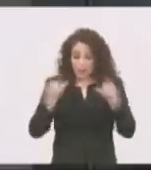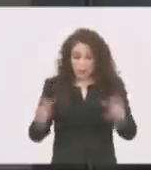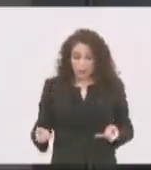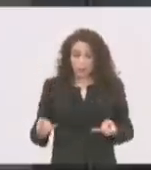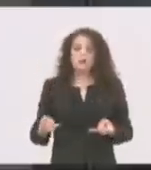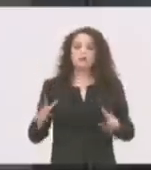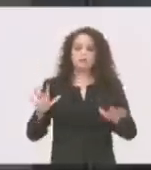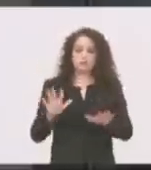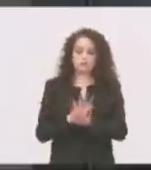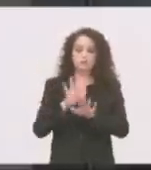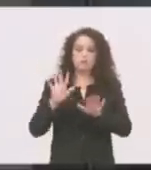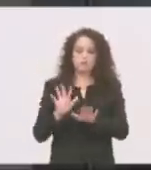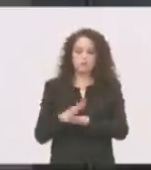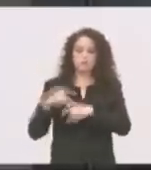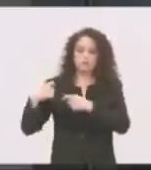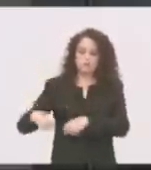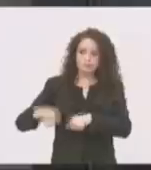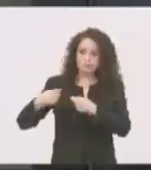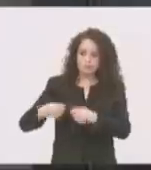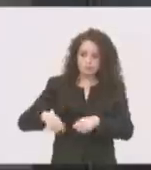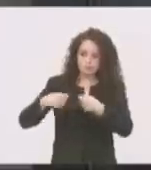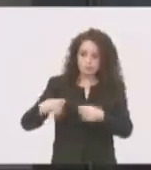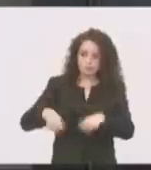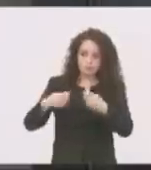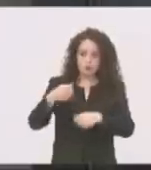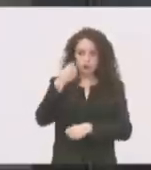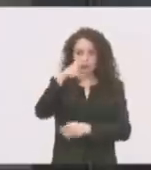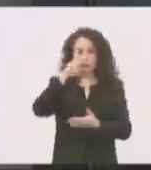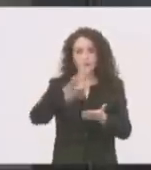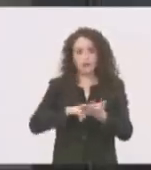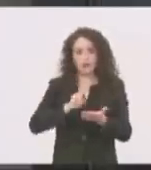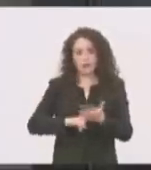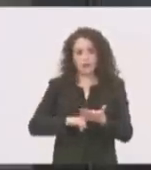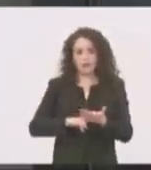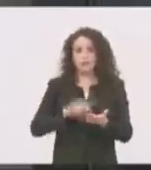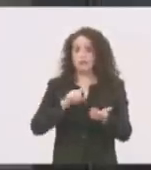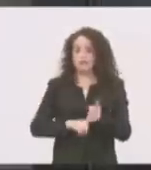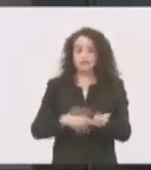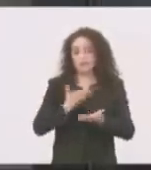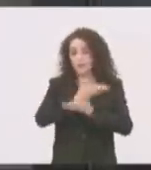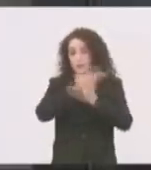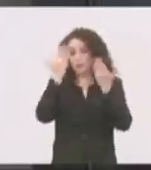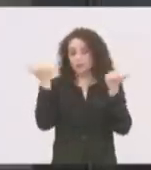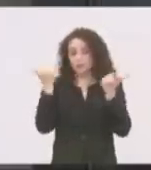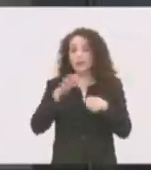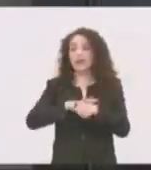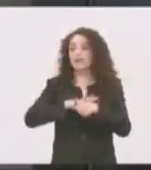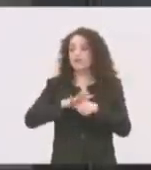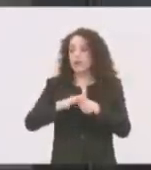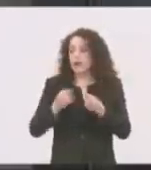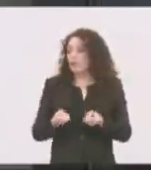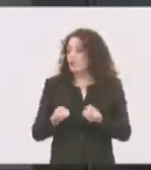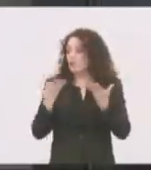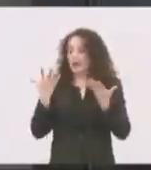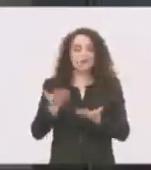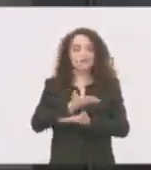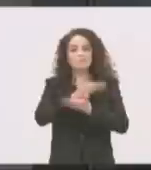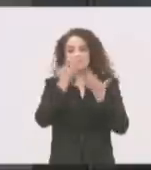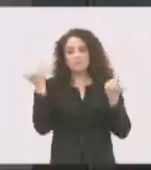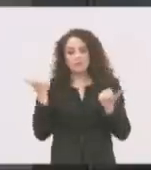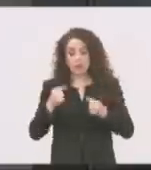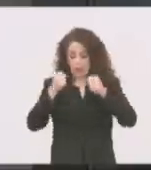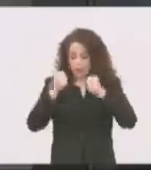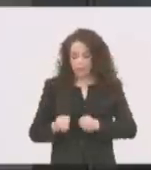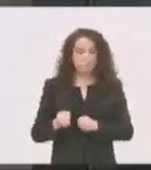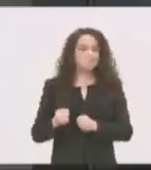migra de formas con valor intrínseco, cuya oferta era impredecible e inestable, y cuyas